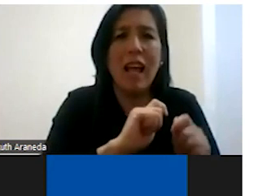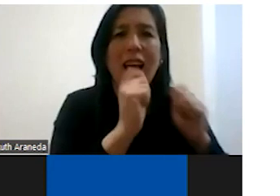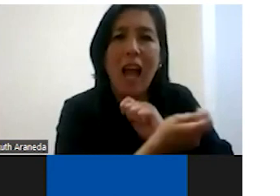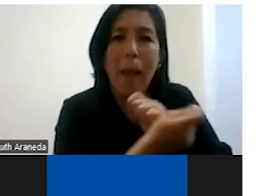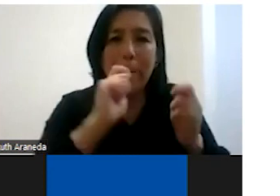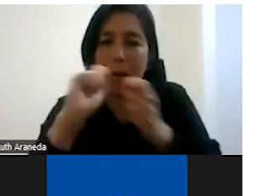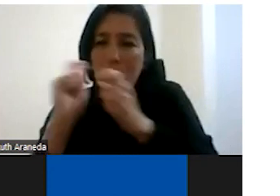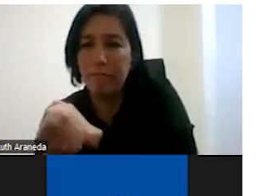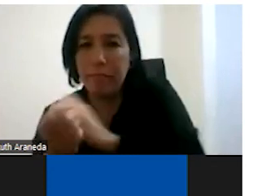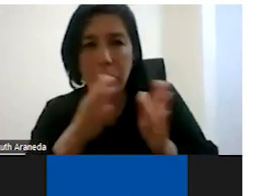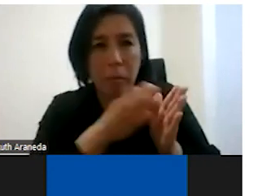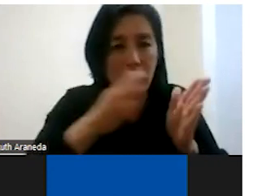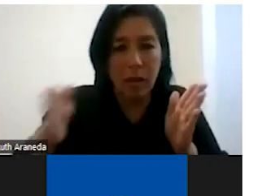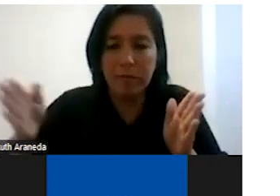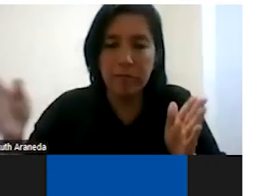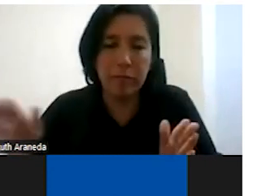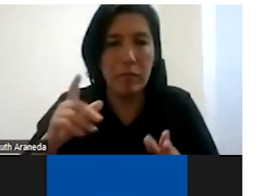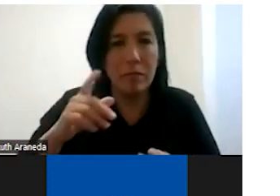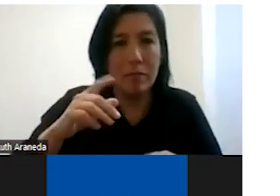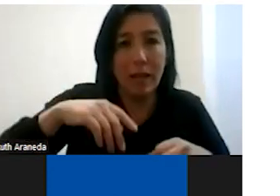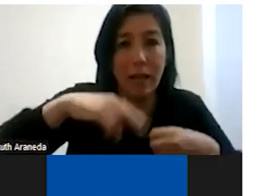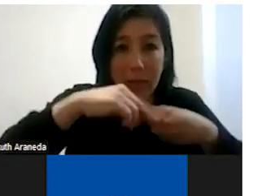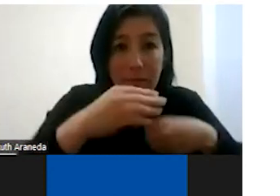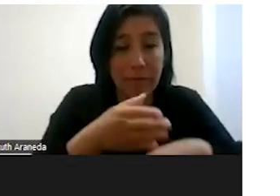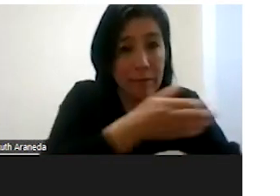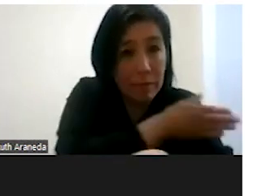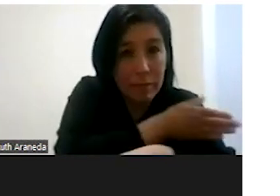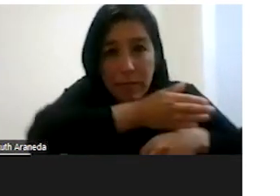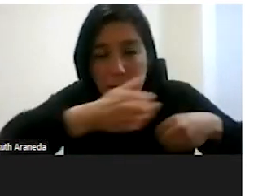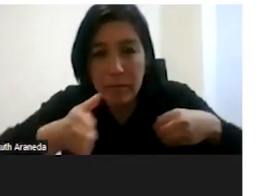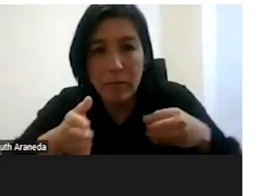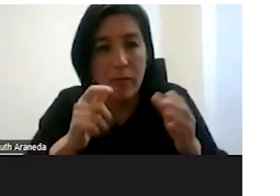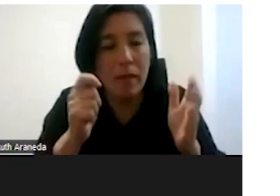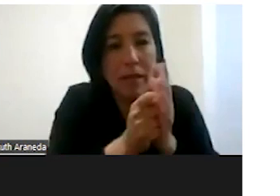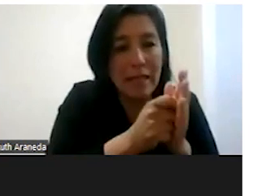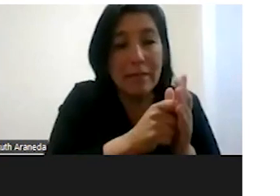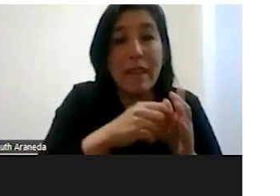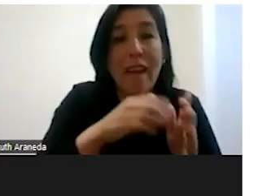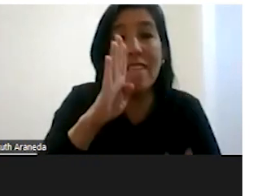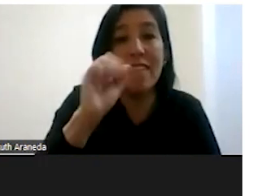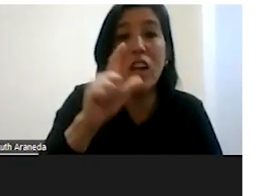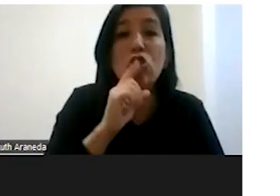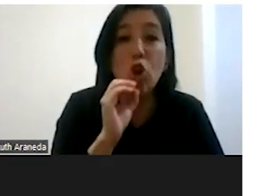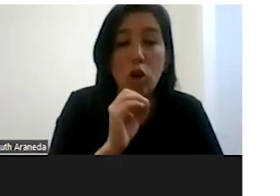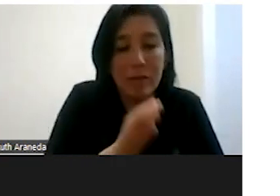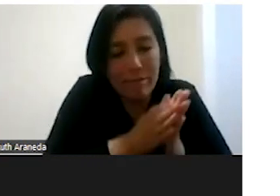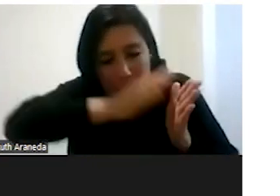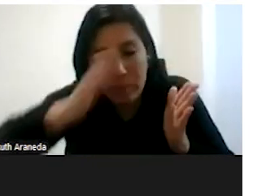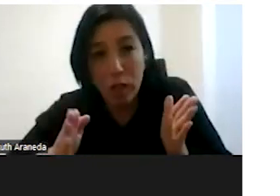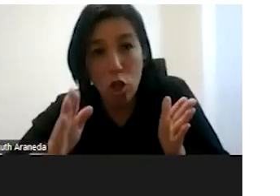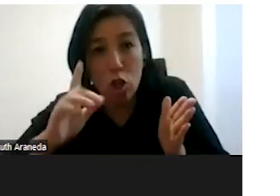PAT-PIT, alfarero temprano, intermedio tardío, o sea, la fase Bato-Yoyeo y su continuidad eventualmente